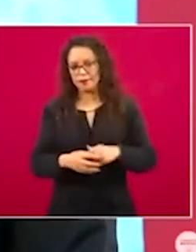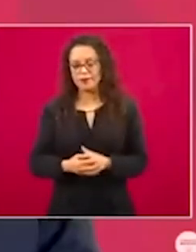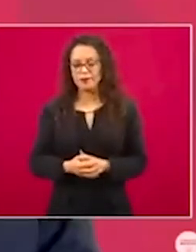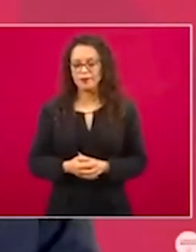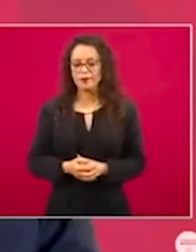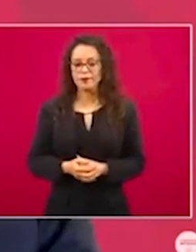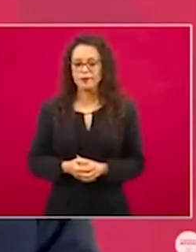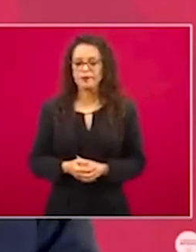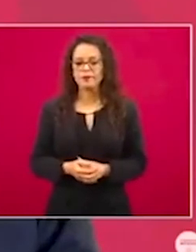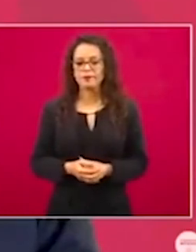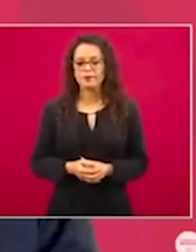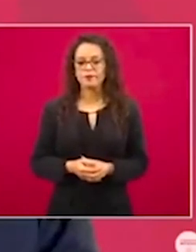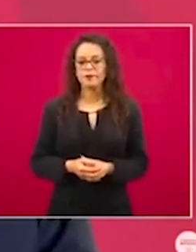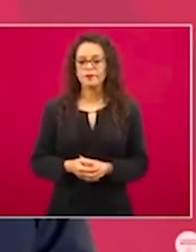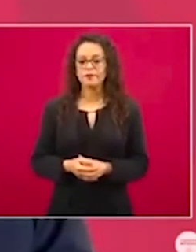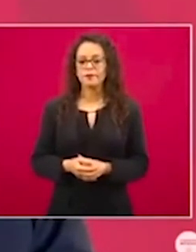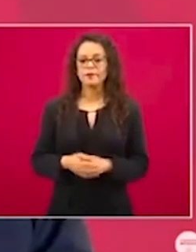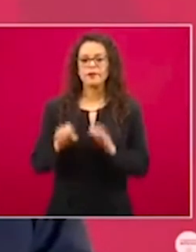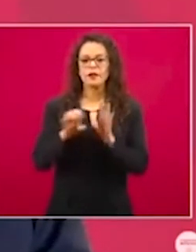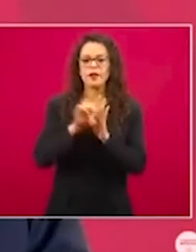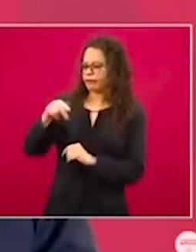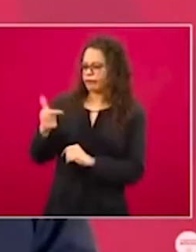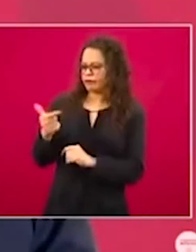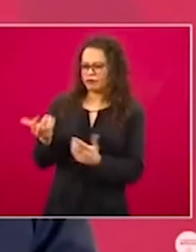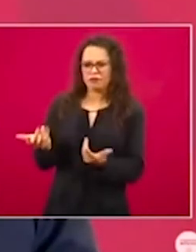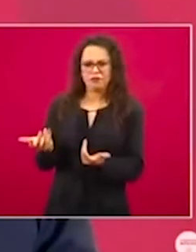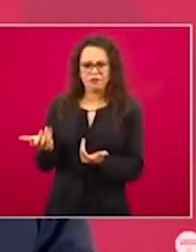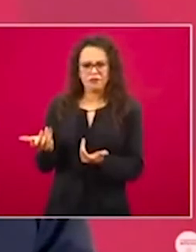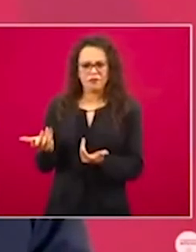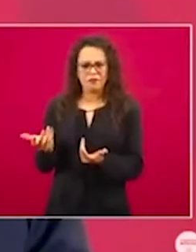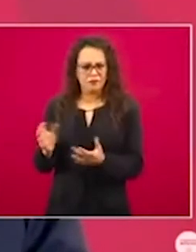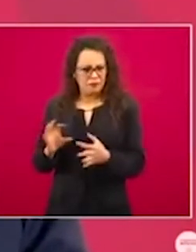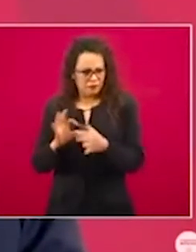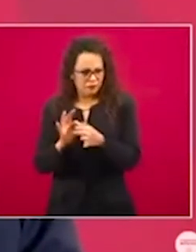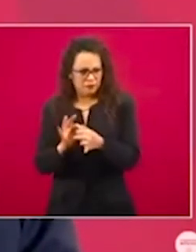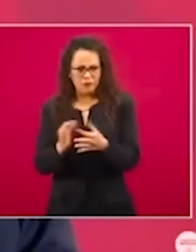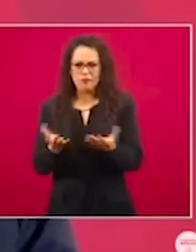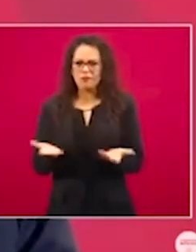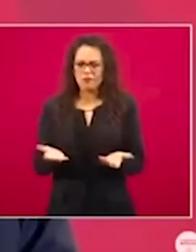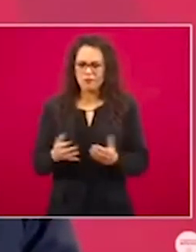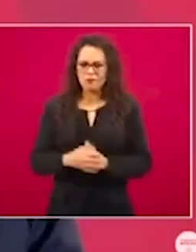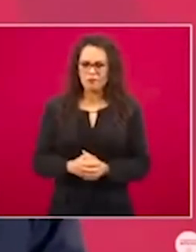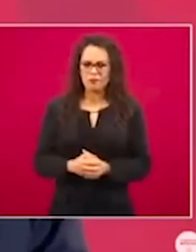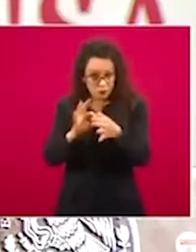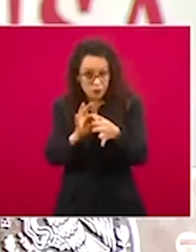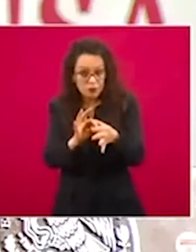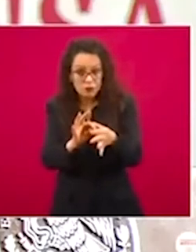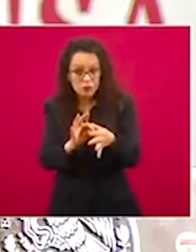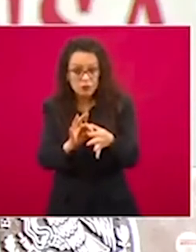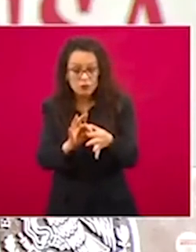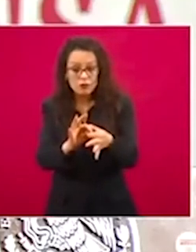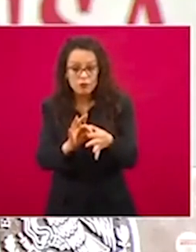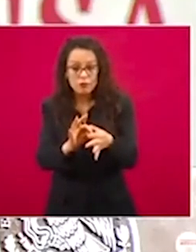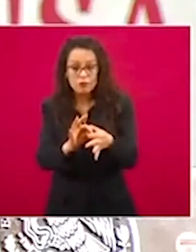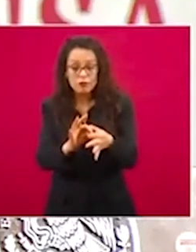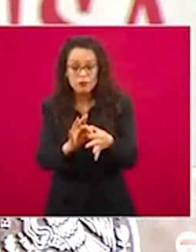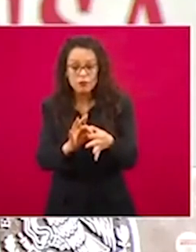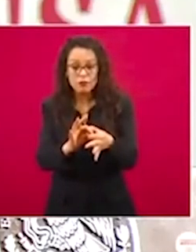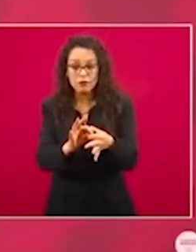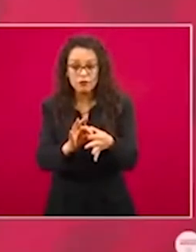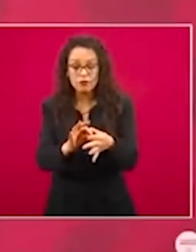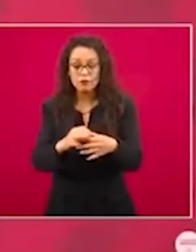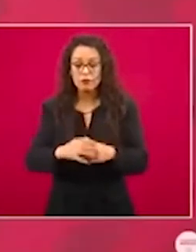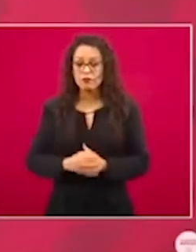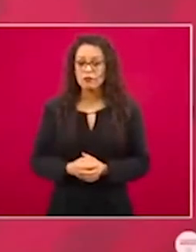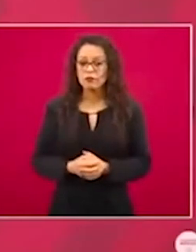ejemplo, ¿qué tienen que ver los ingenieros militares? ¿Qué tienen que ver los médicos militares? Incluso, ¿qué tienen